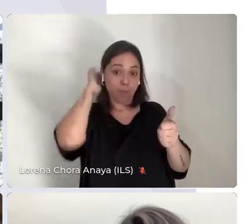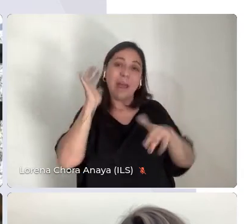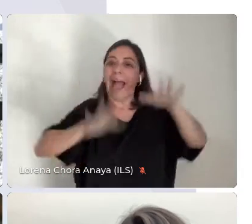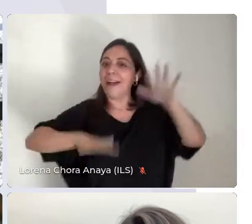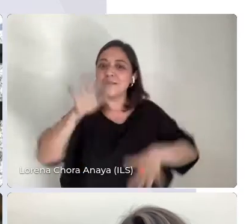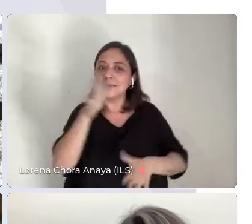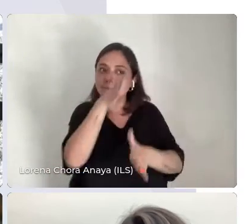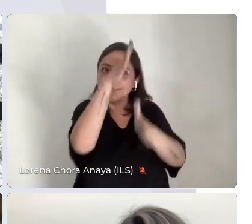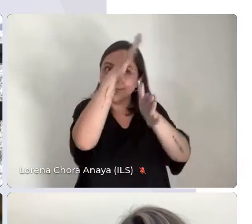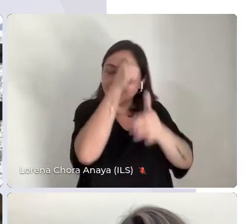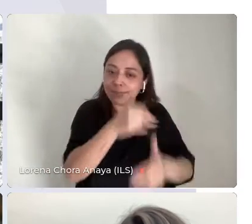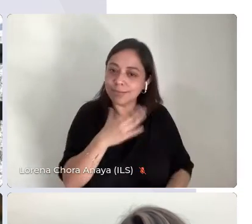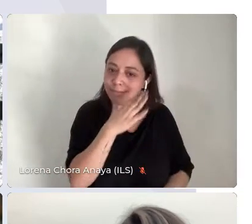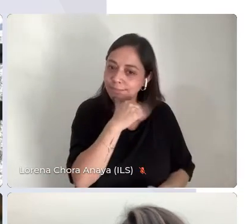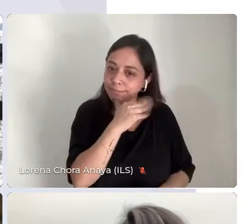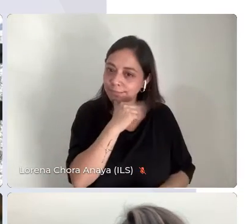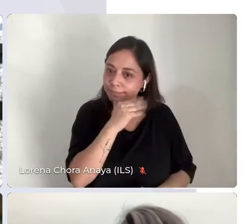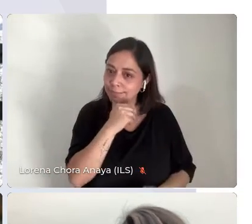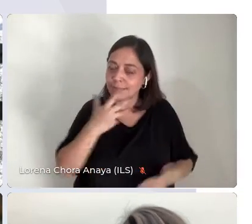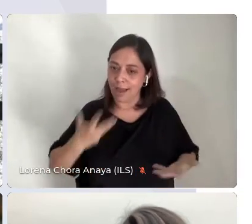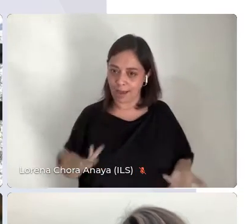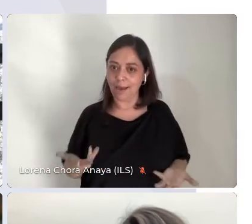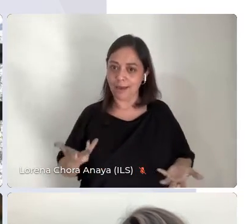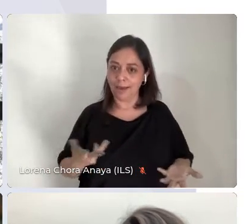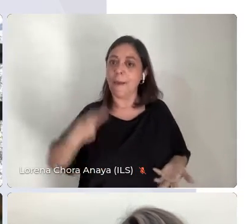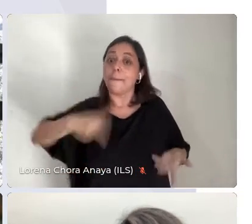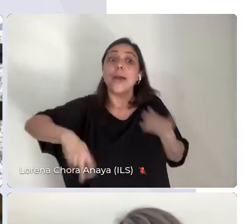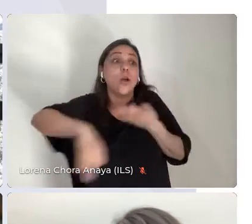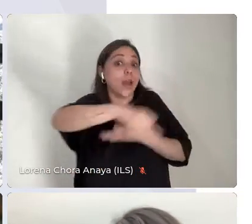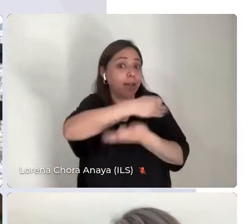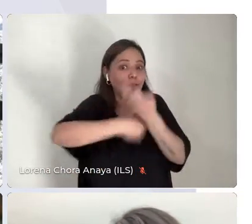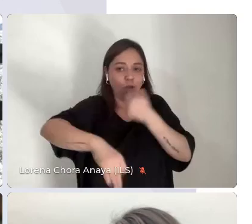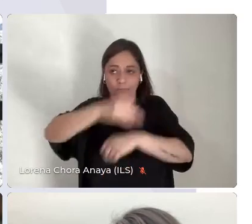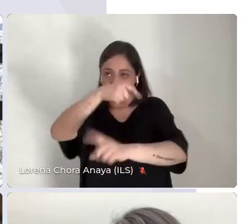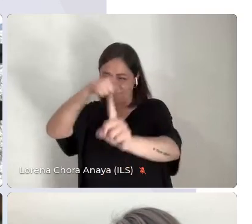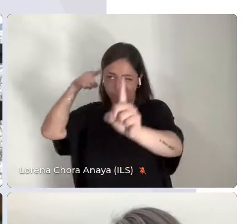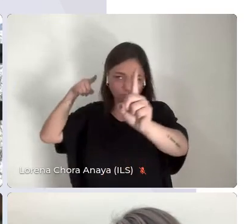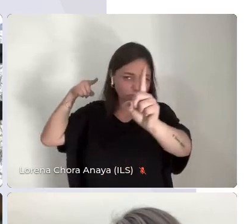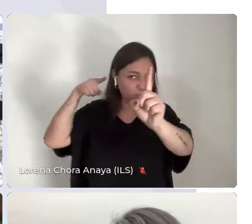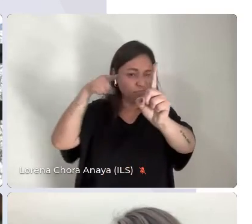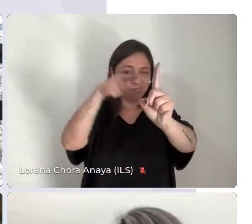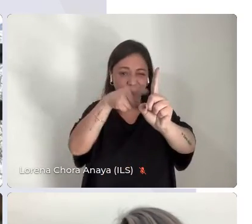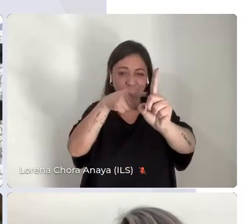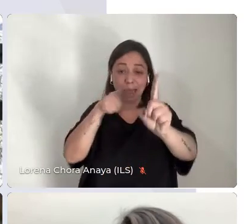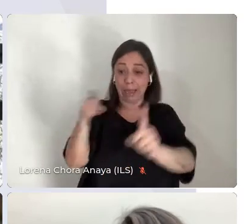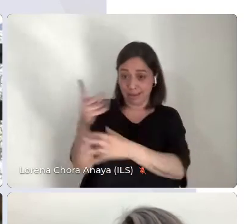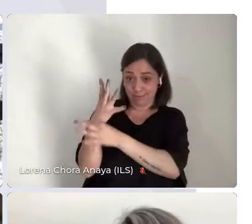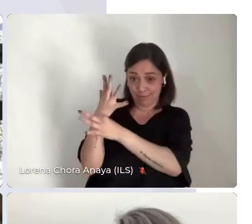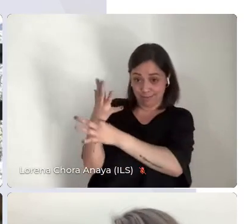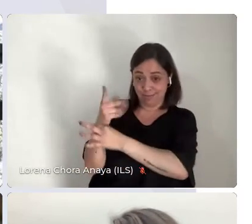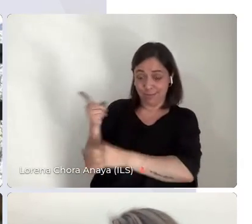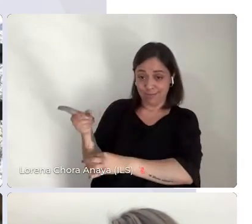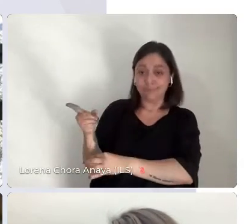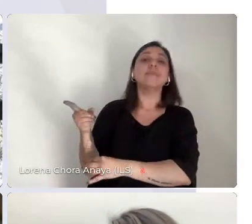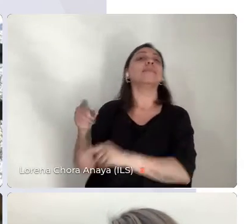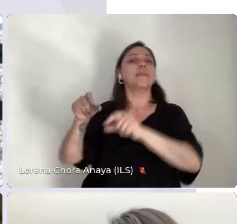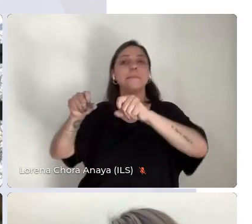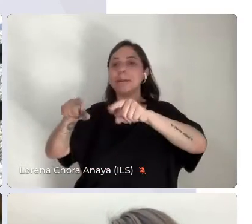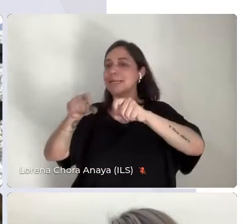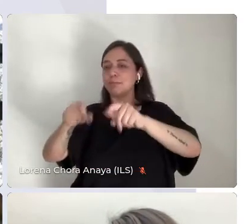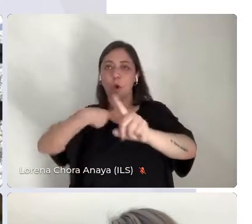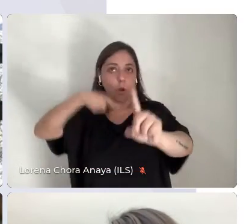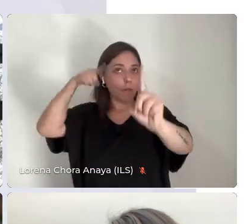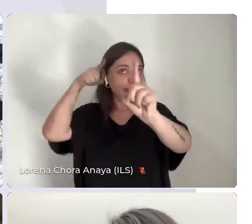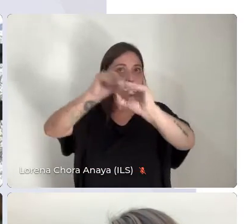esta carta de navegación en donde todos veamos hacia dónde vamos, esto que dice Victoria me parece muy claro, es el objetivo muy claro, pero